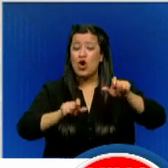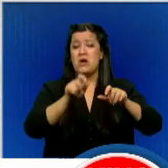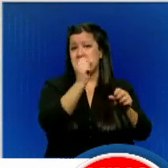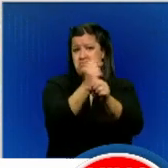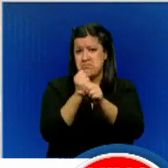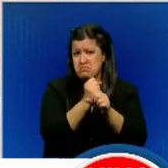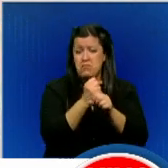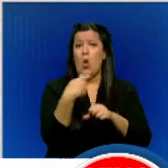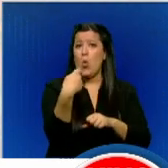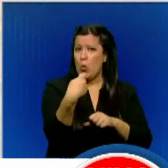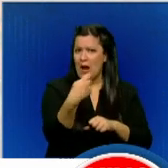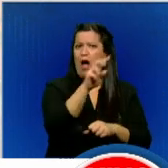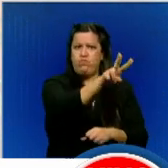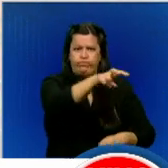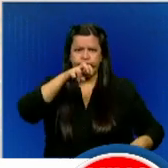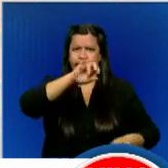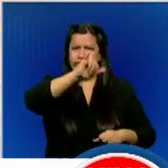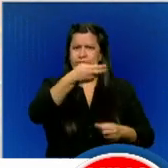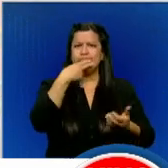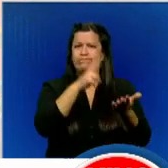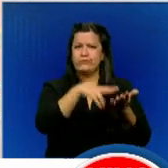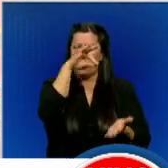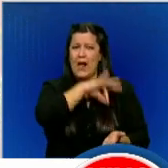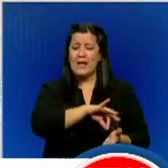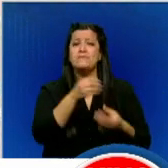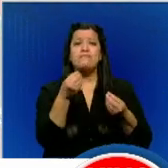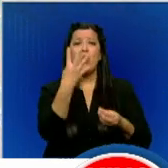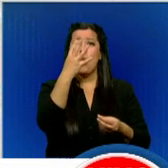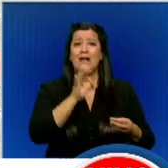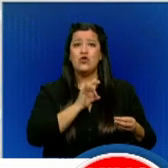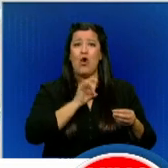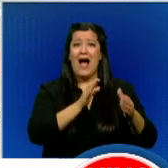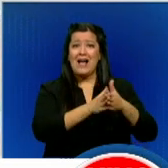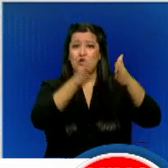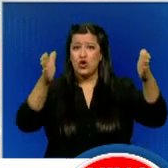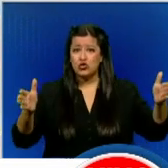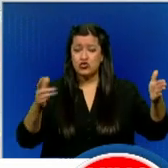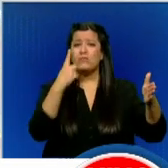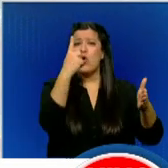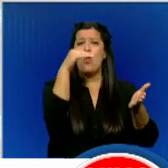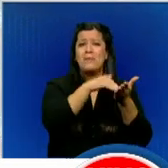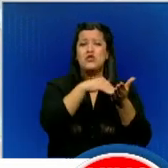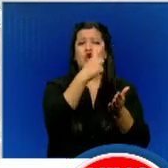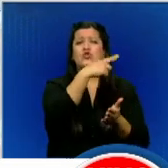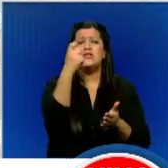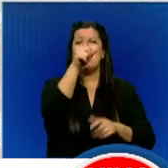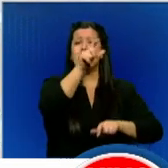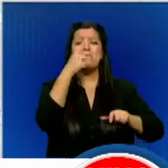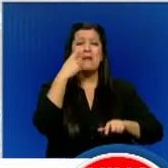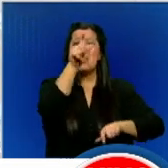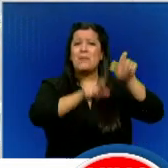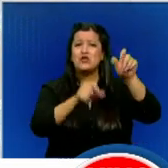que a lo largo de cuatro años pasaron de un millón cien mil trabajadores